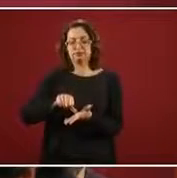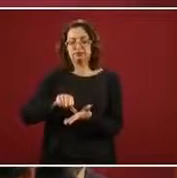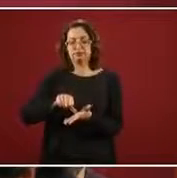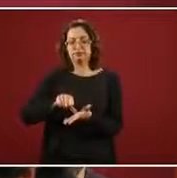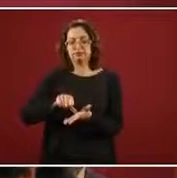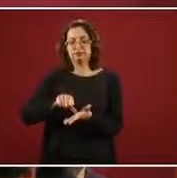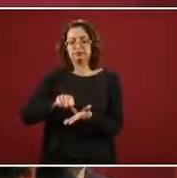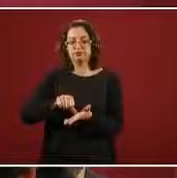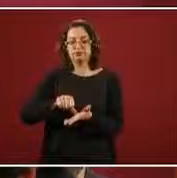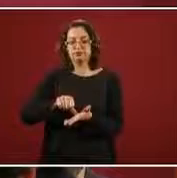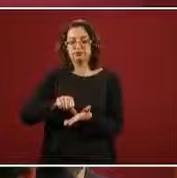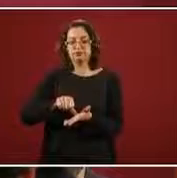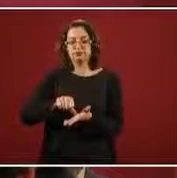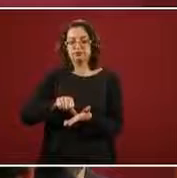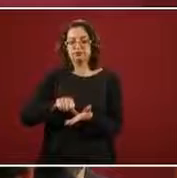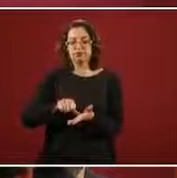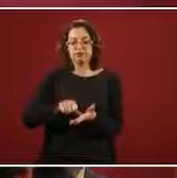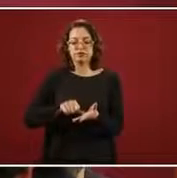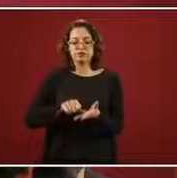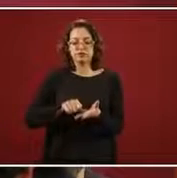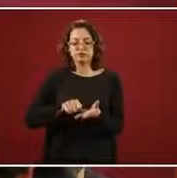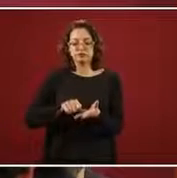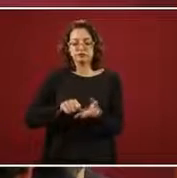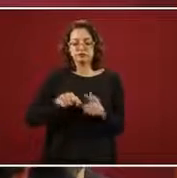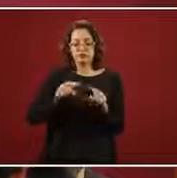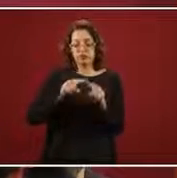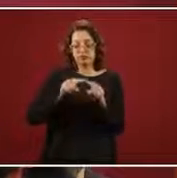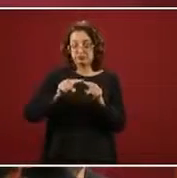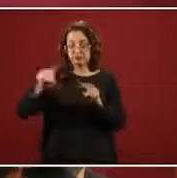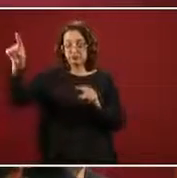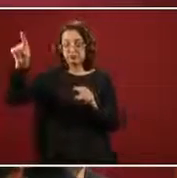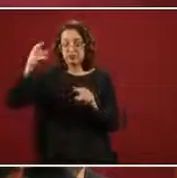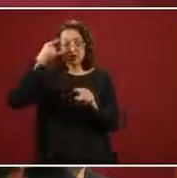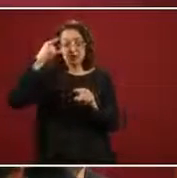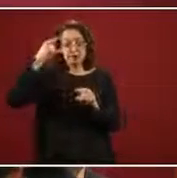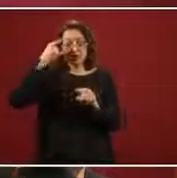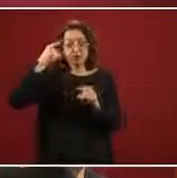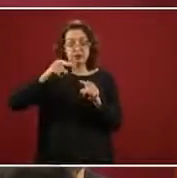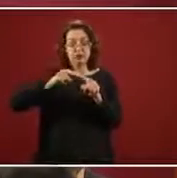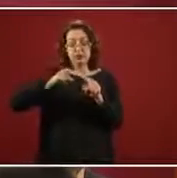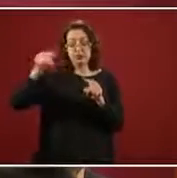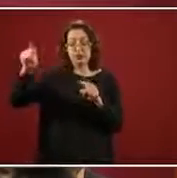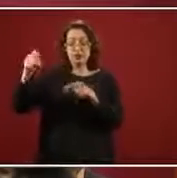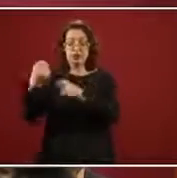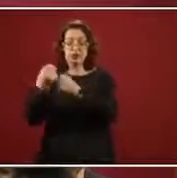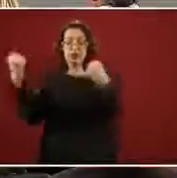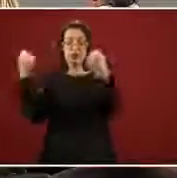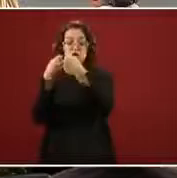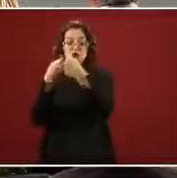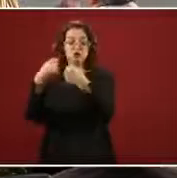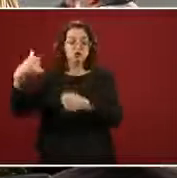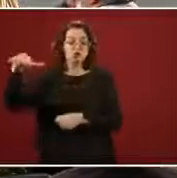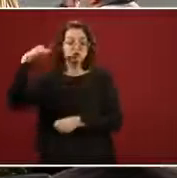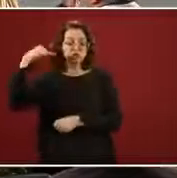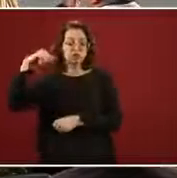O sea que Campeche viene esto, Campeche, hasta aquí, límite con